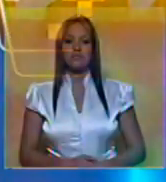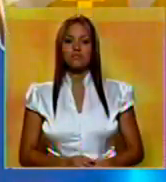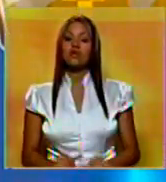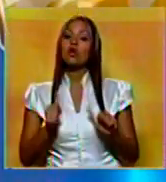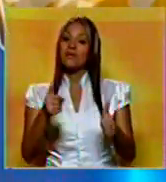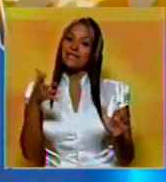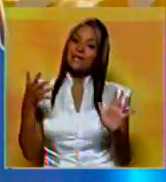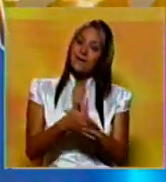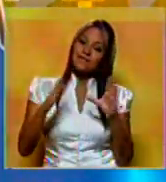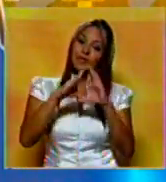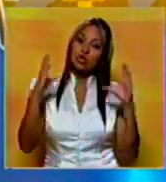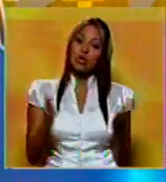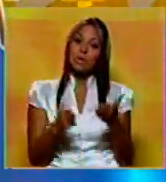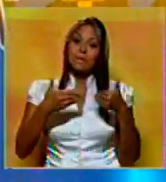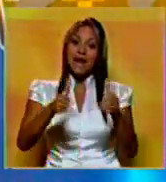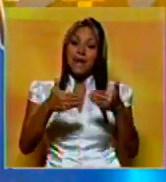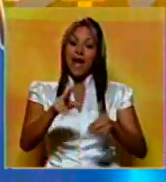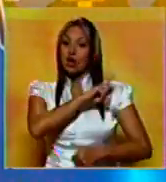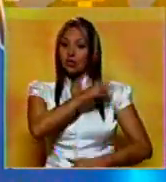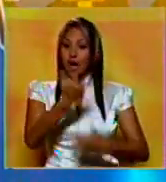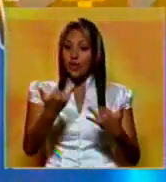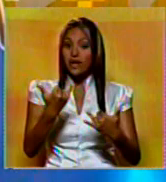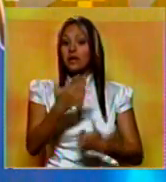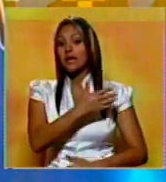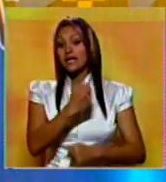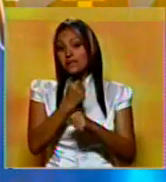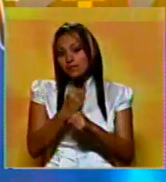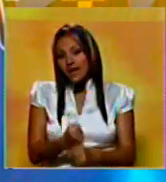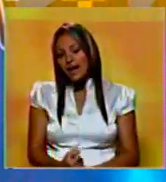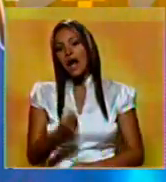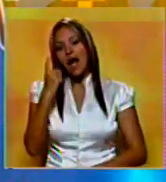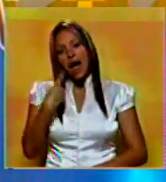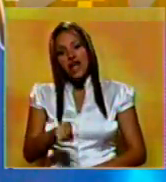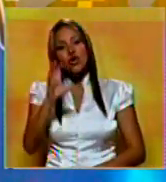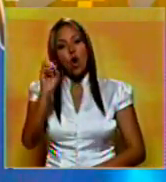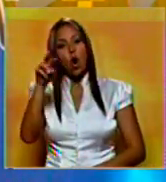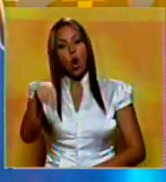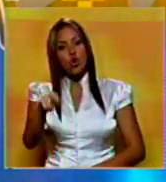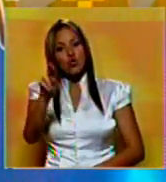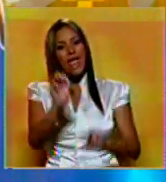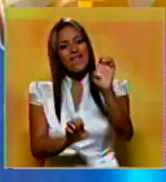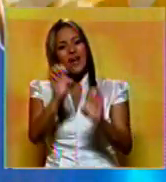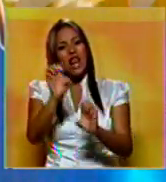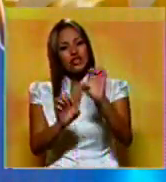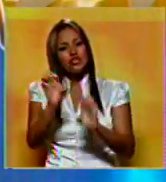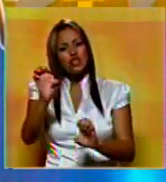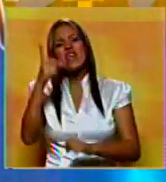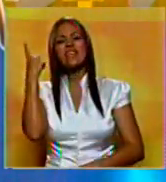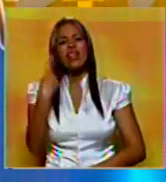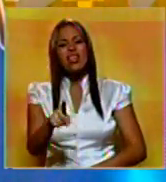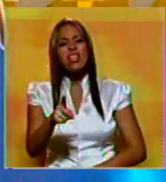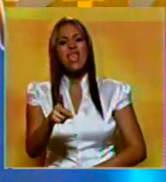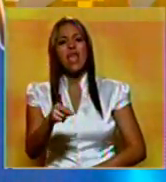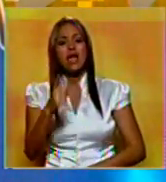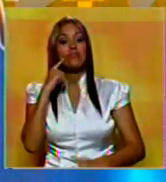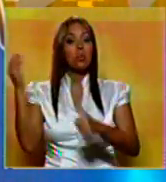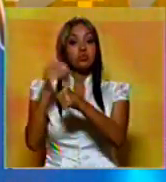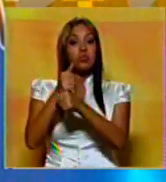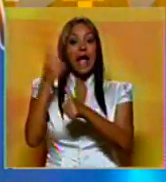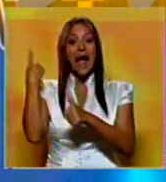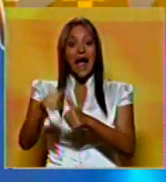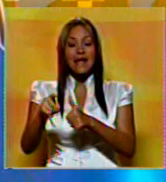Comenzamos lo que pasa en el mundo en Panamá, donde las autoridades esperan la llegada de una misión de la ONU que va a inspeccionar el cargamento bélico encontrado en un